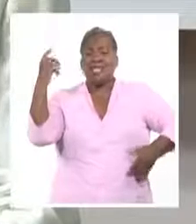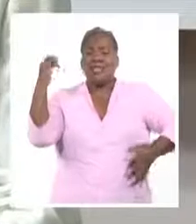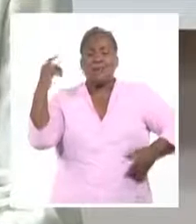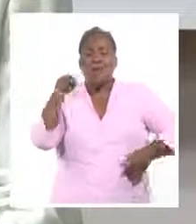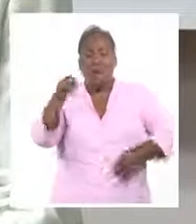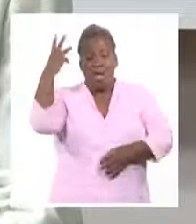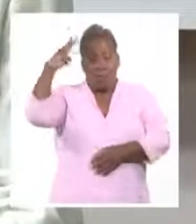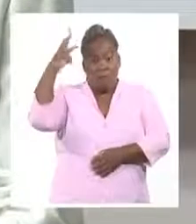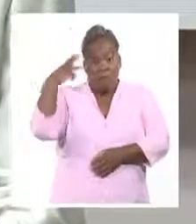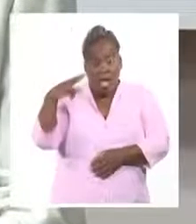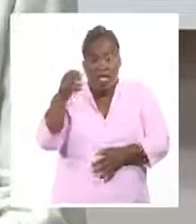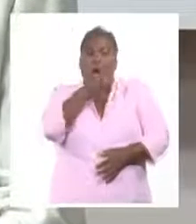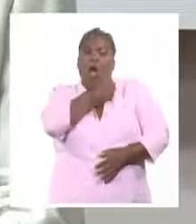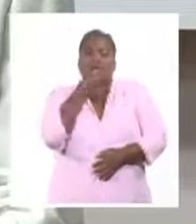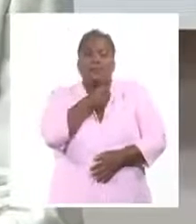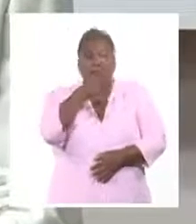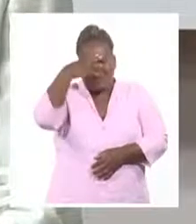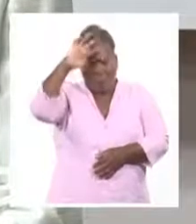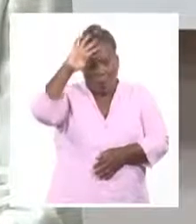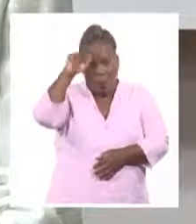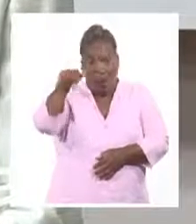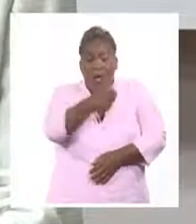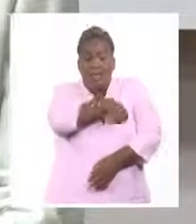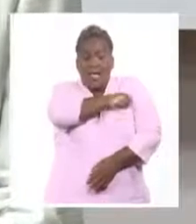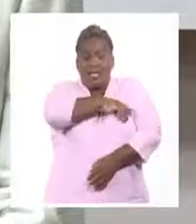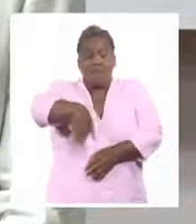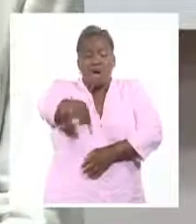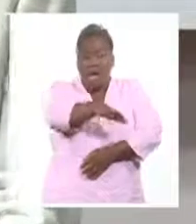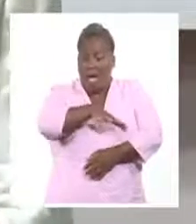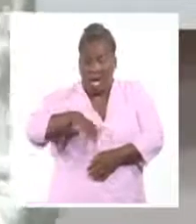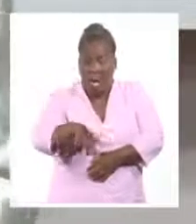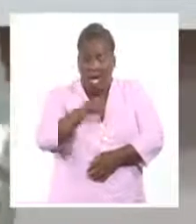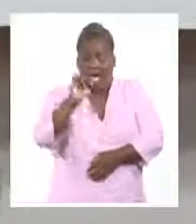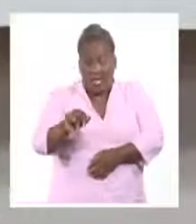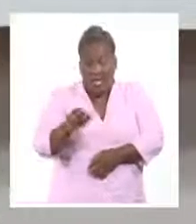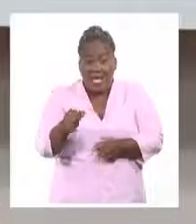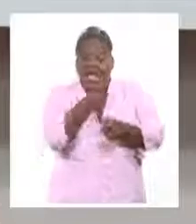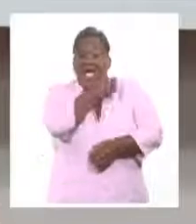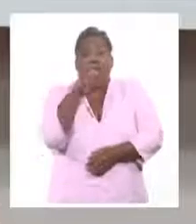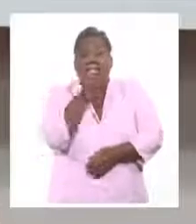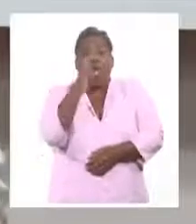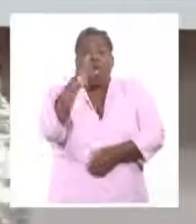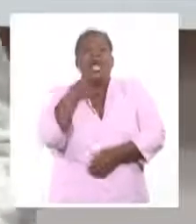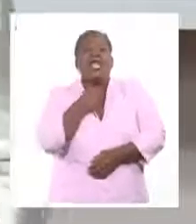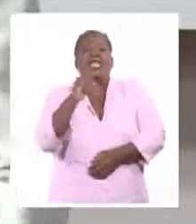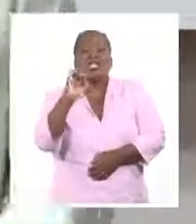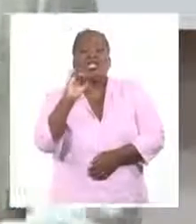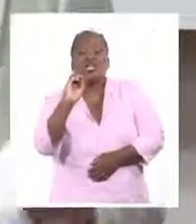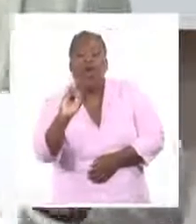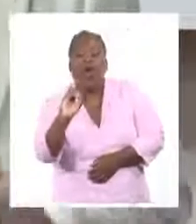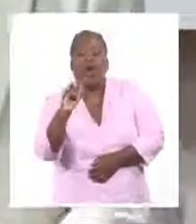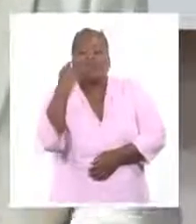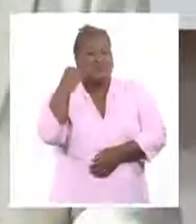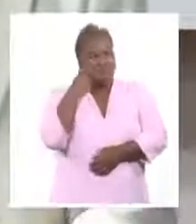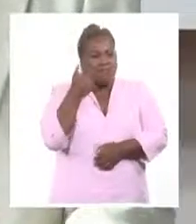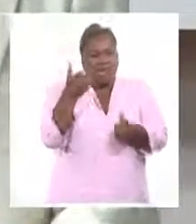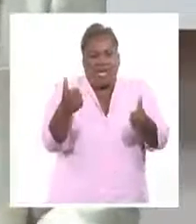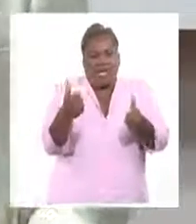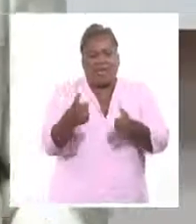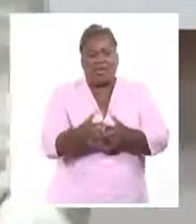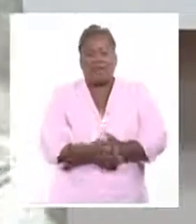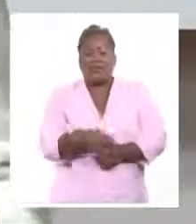en México o en Madrid, donde se escuchó enérgicamente el necio, pero también en nuestros barrios.